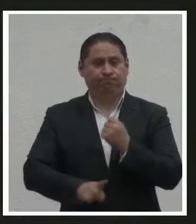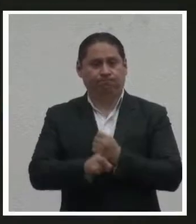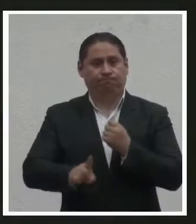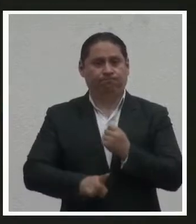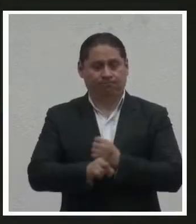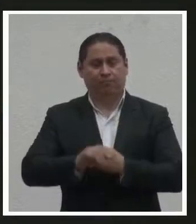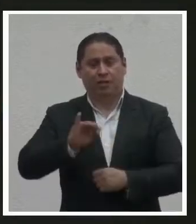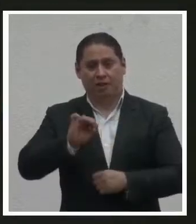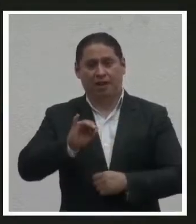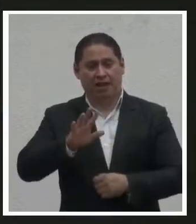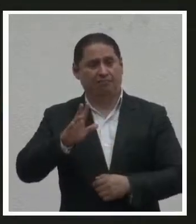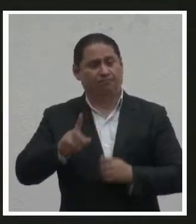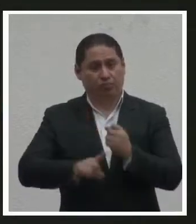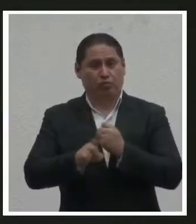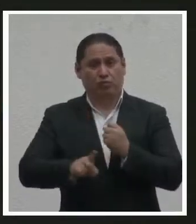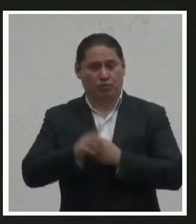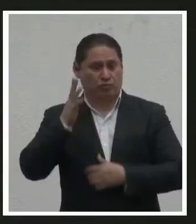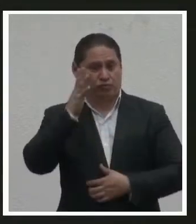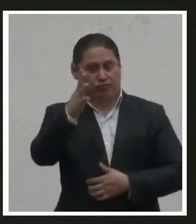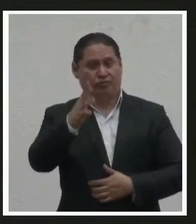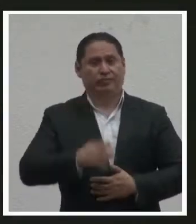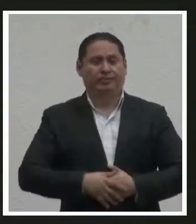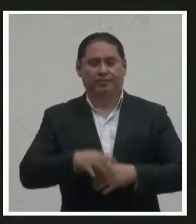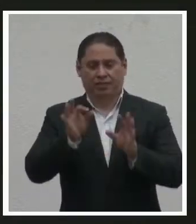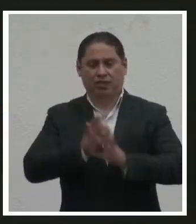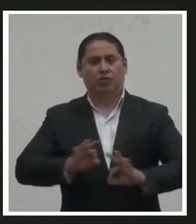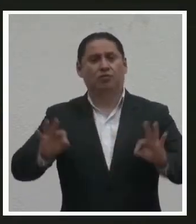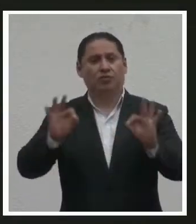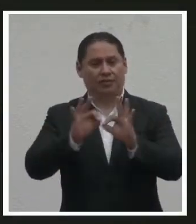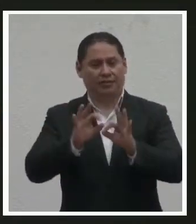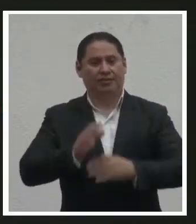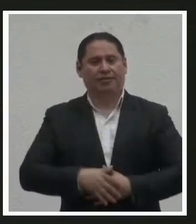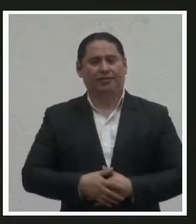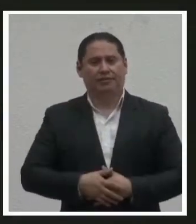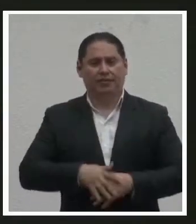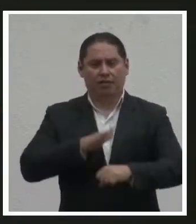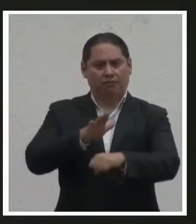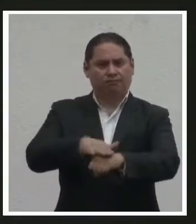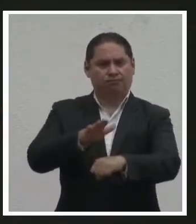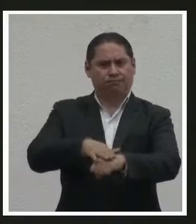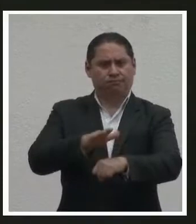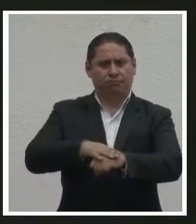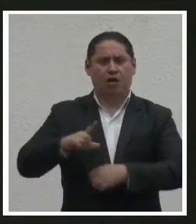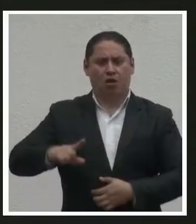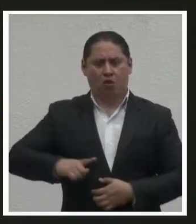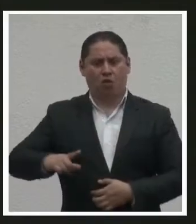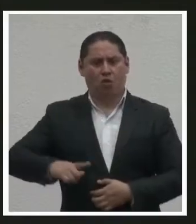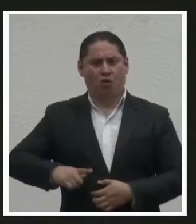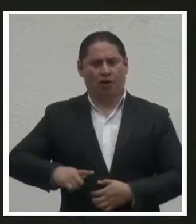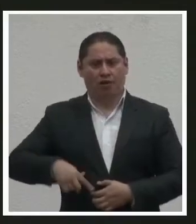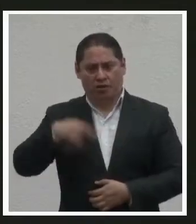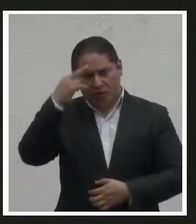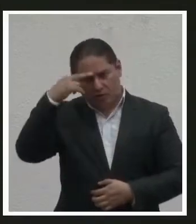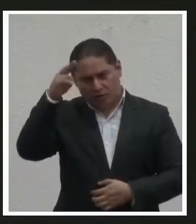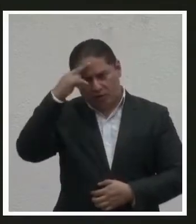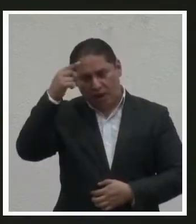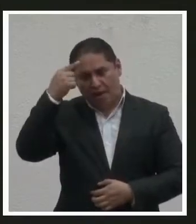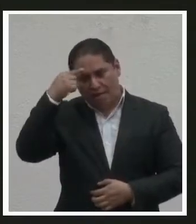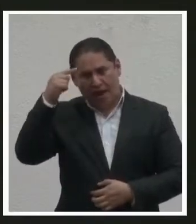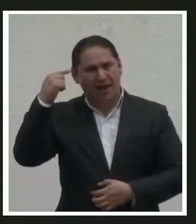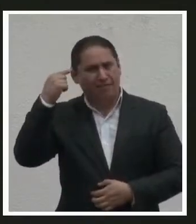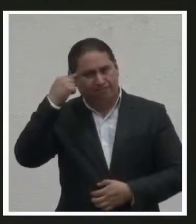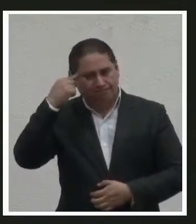impacto. Es importante contextualizar el llamado que hace el gobernador del estado para crear